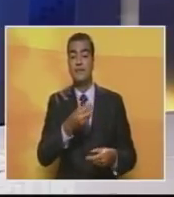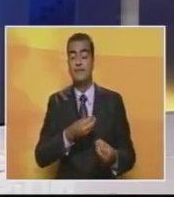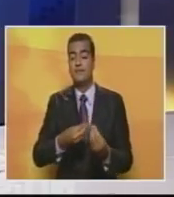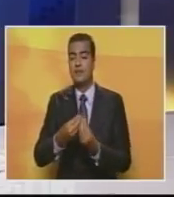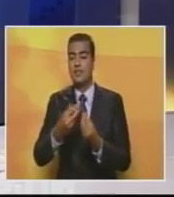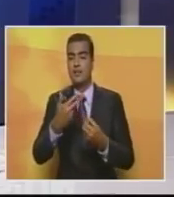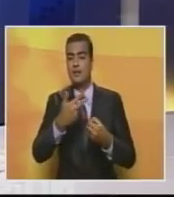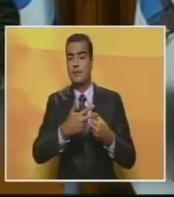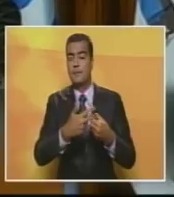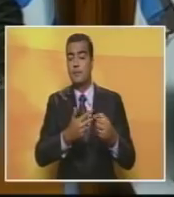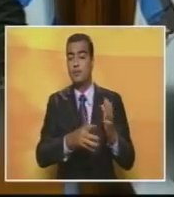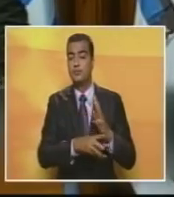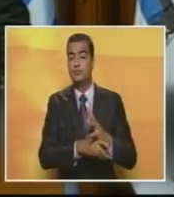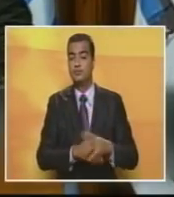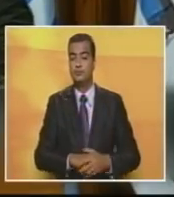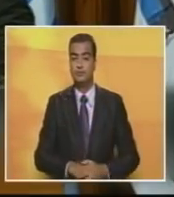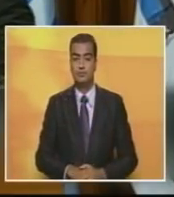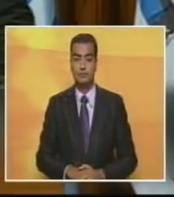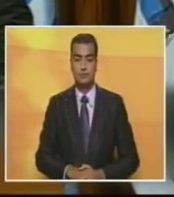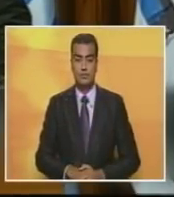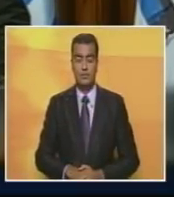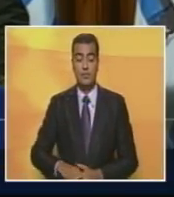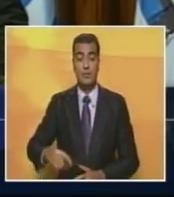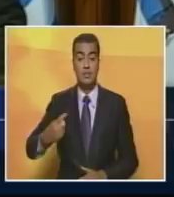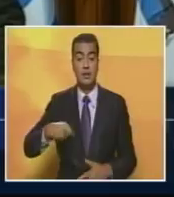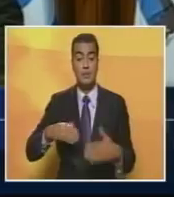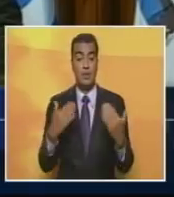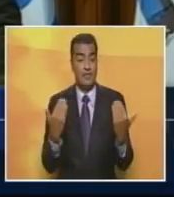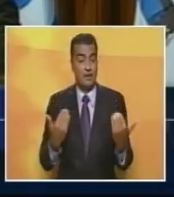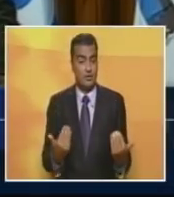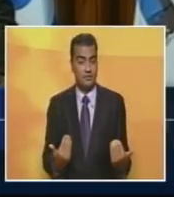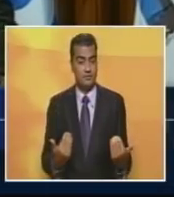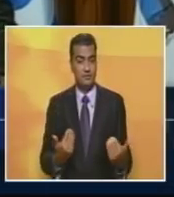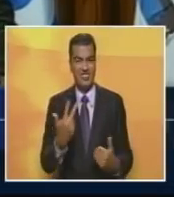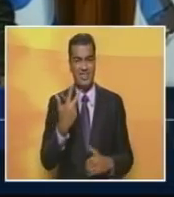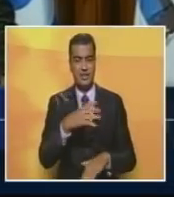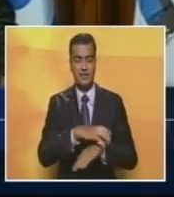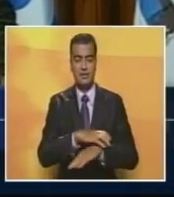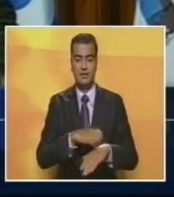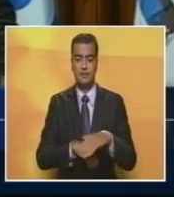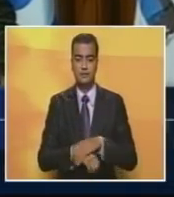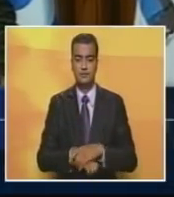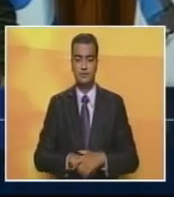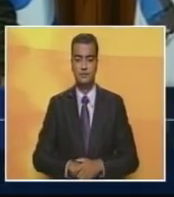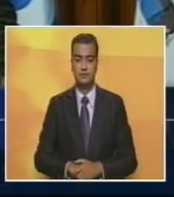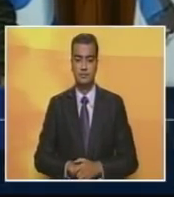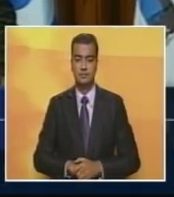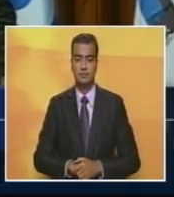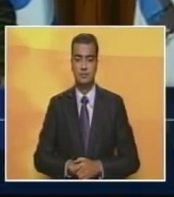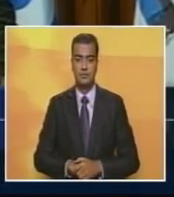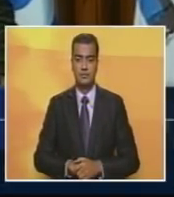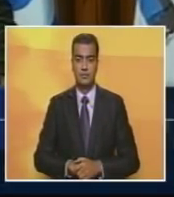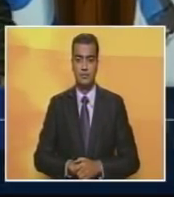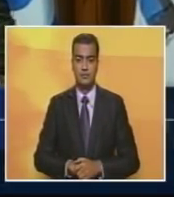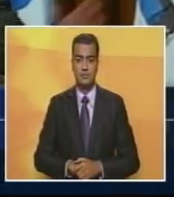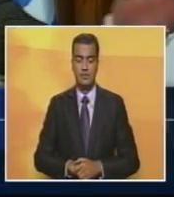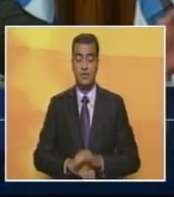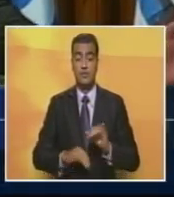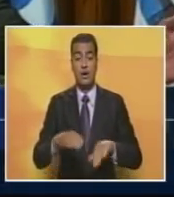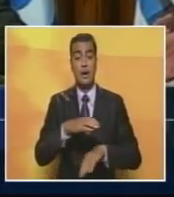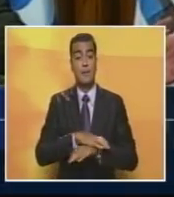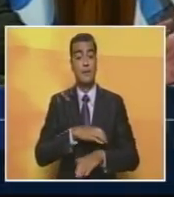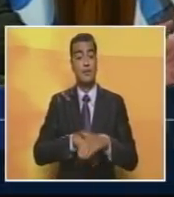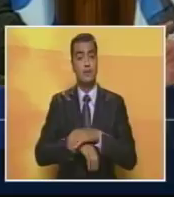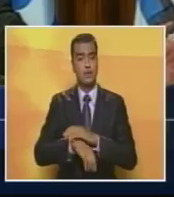por corrupción. Tenemos hasta el momento 3 detenidos que fueron aprehendidos